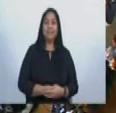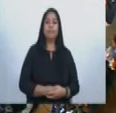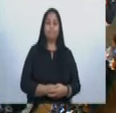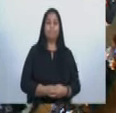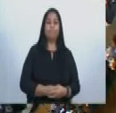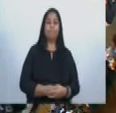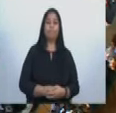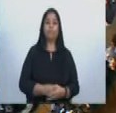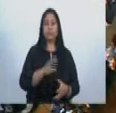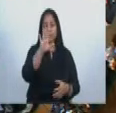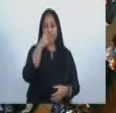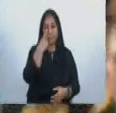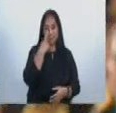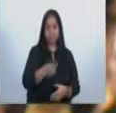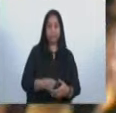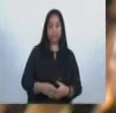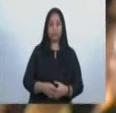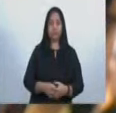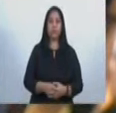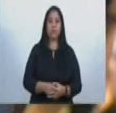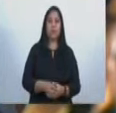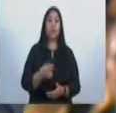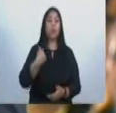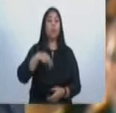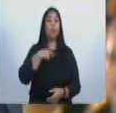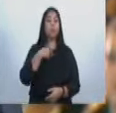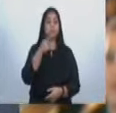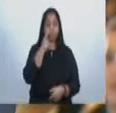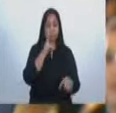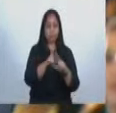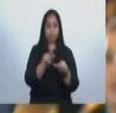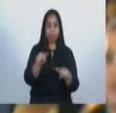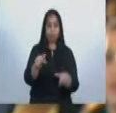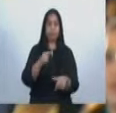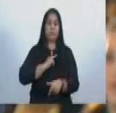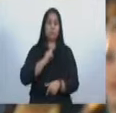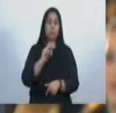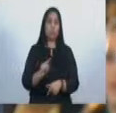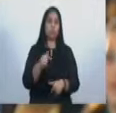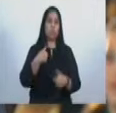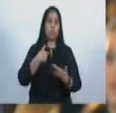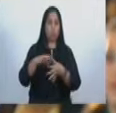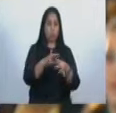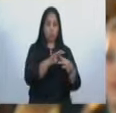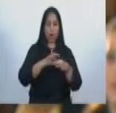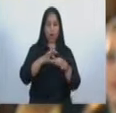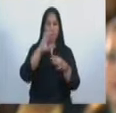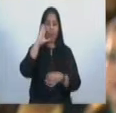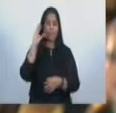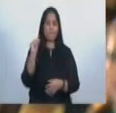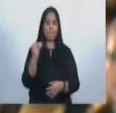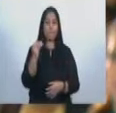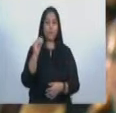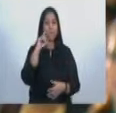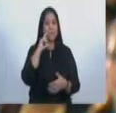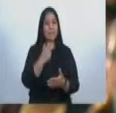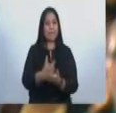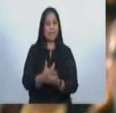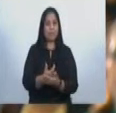miren Nosotros hemos estado organizando esto porque creemos